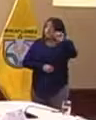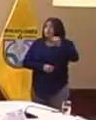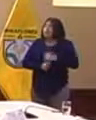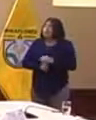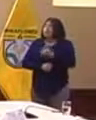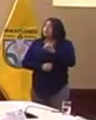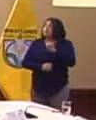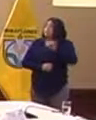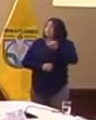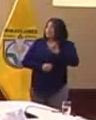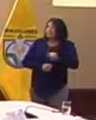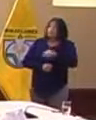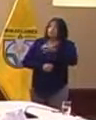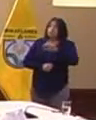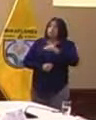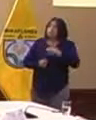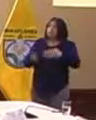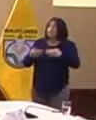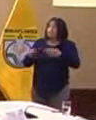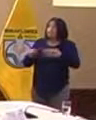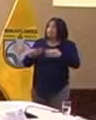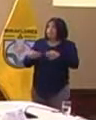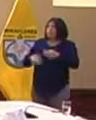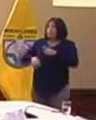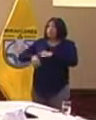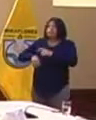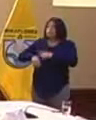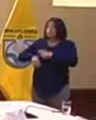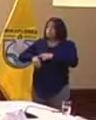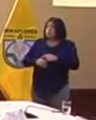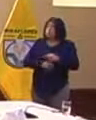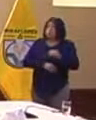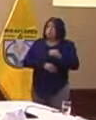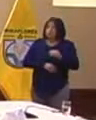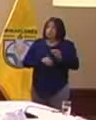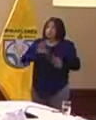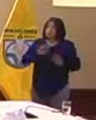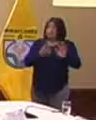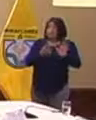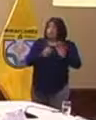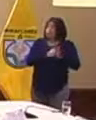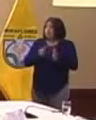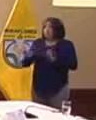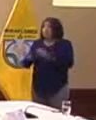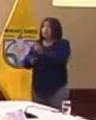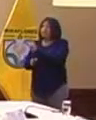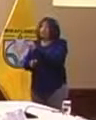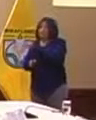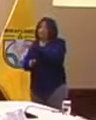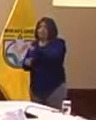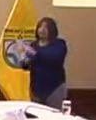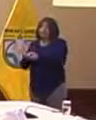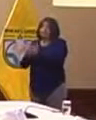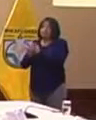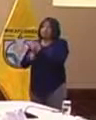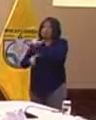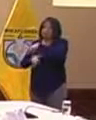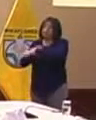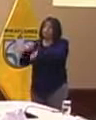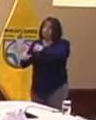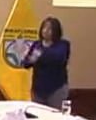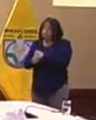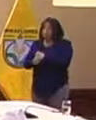David, provincia de Chiriquí, Panamá, por el periodo comprendido entre los días 19 al 23 de septiembre del presente año